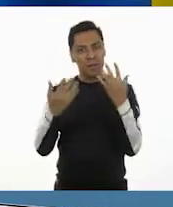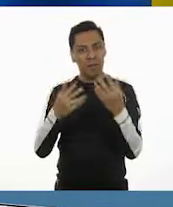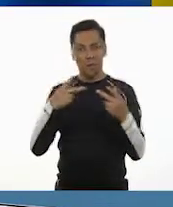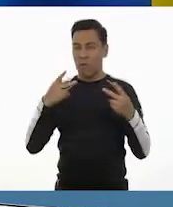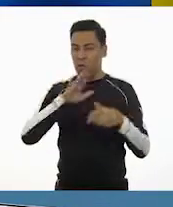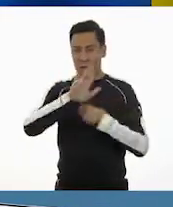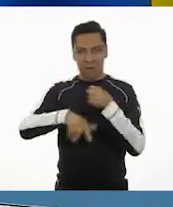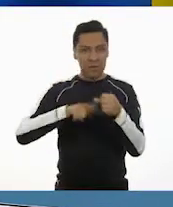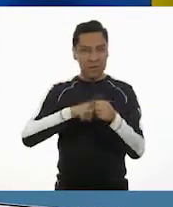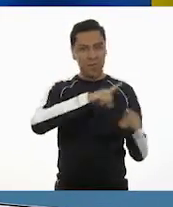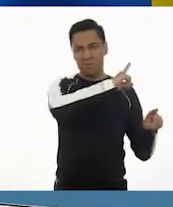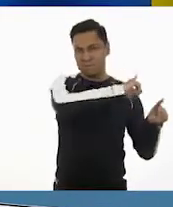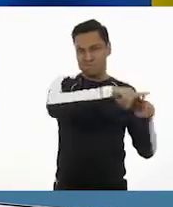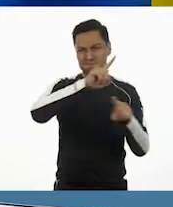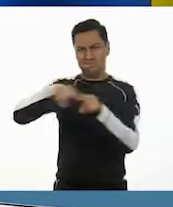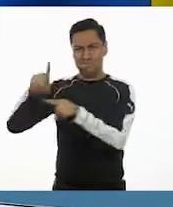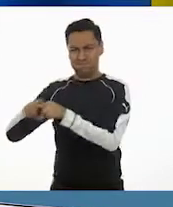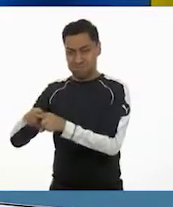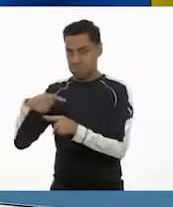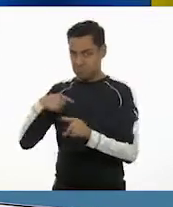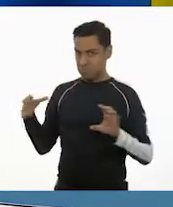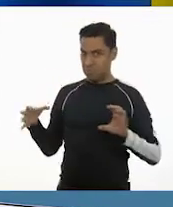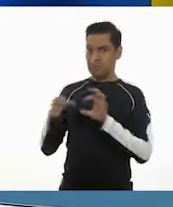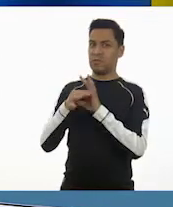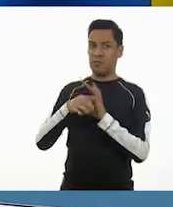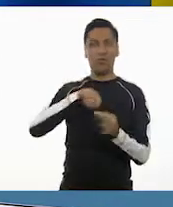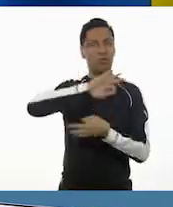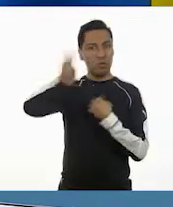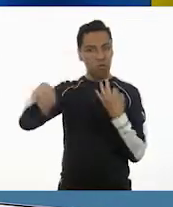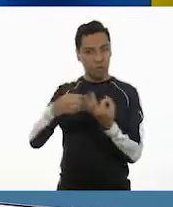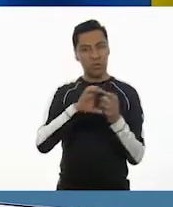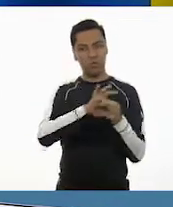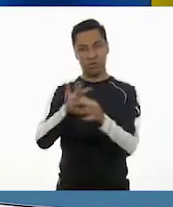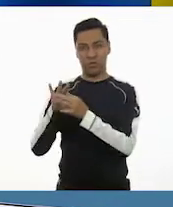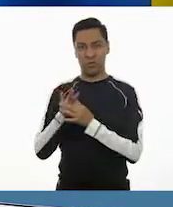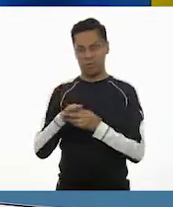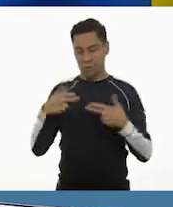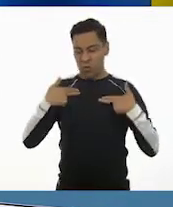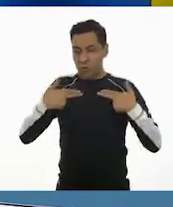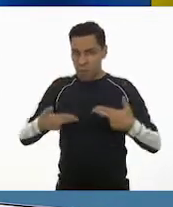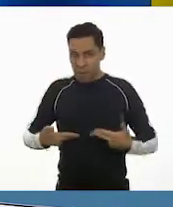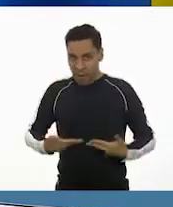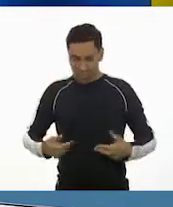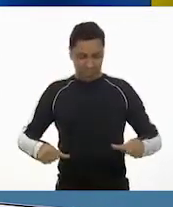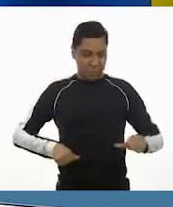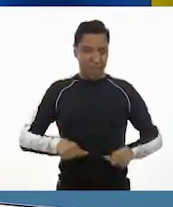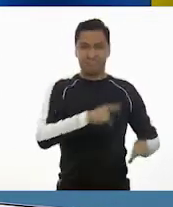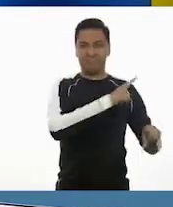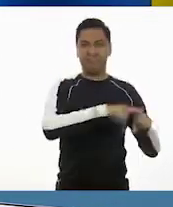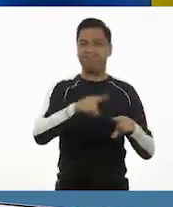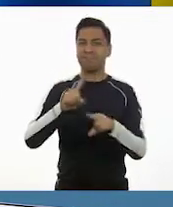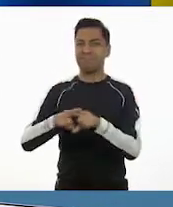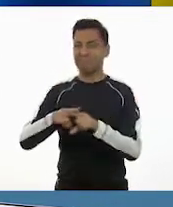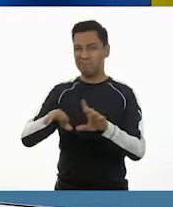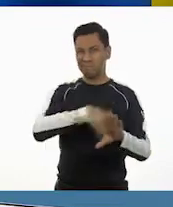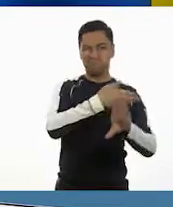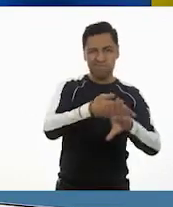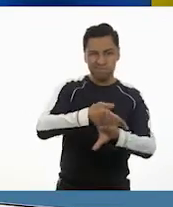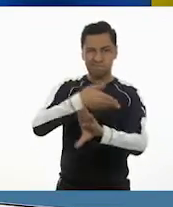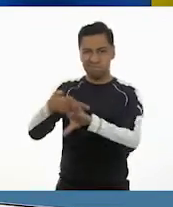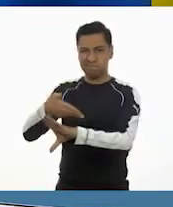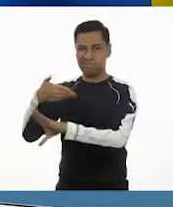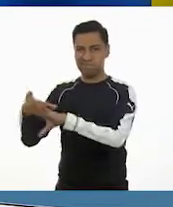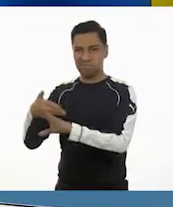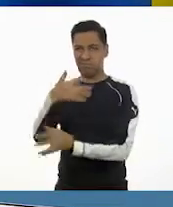vivos estamos relacionados de alguna manera. Y los seres humanos, con nuestras actividades, hemos cambiado las condiciones